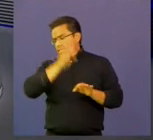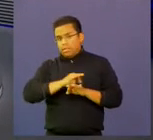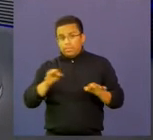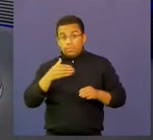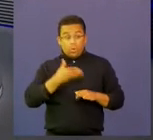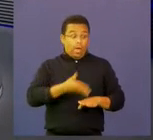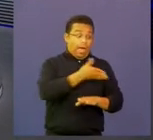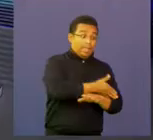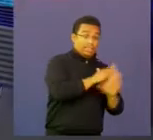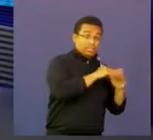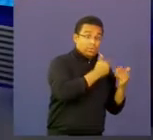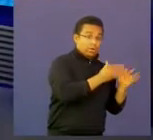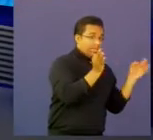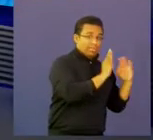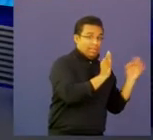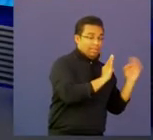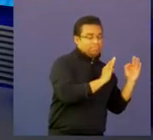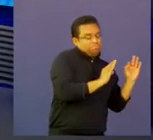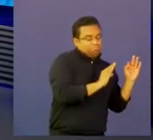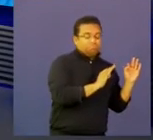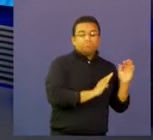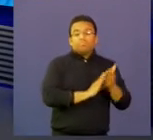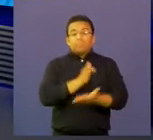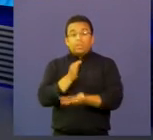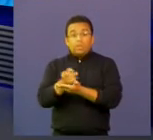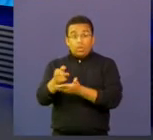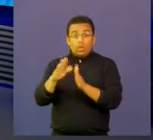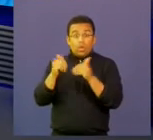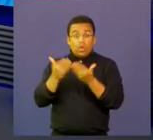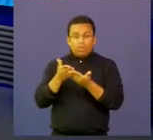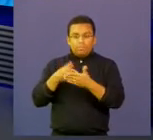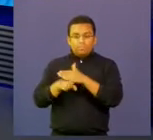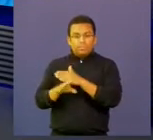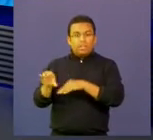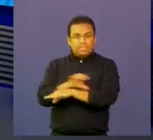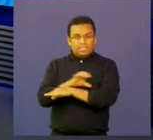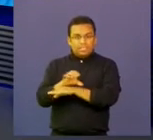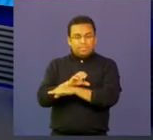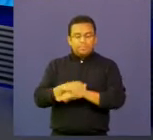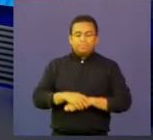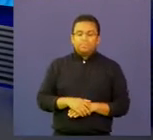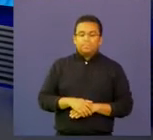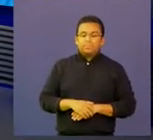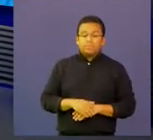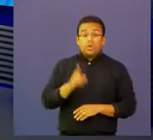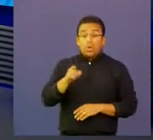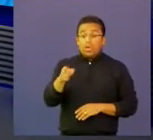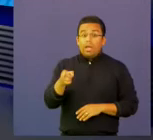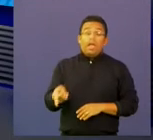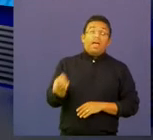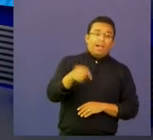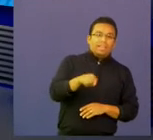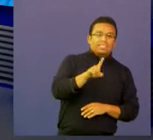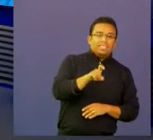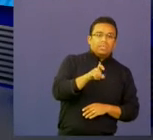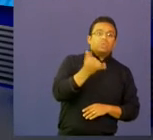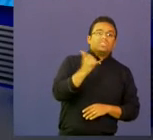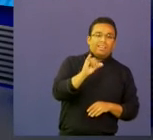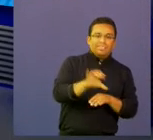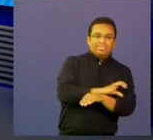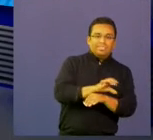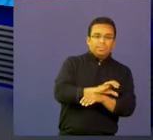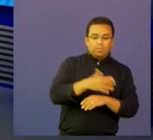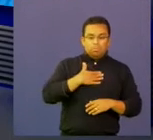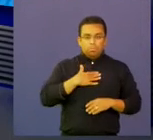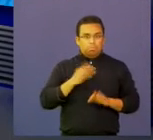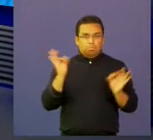a un colegio en el que están dando clases de sistemas. Resulta que los niños desde sexto, o sea, el año anterior, ya estaban viendo sistemas. Yo no.